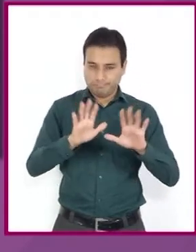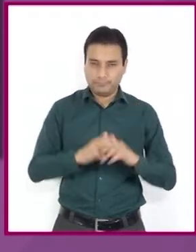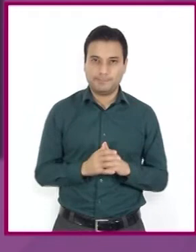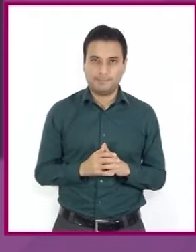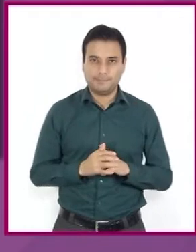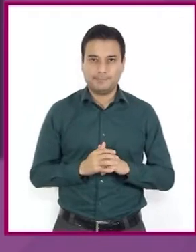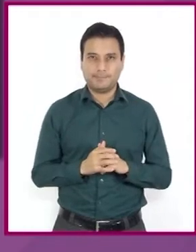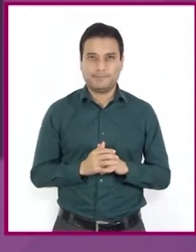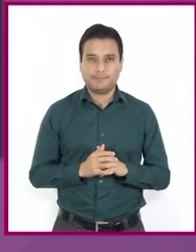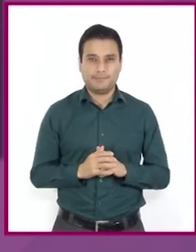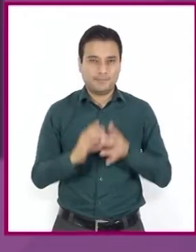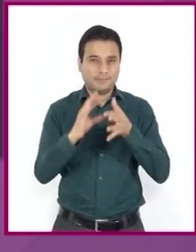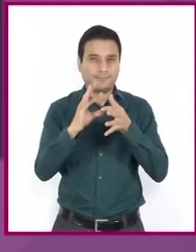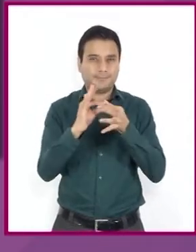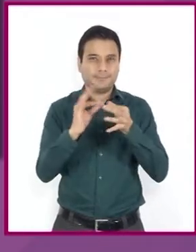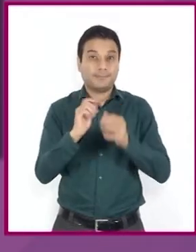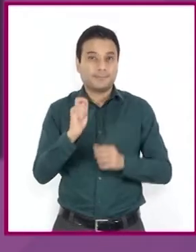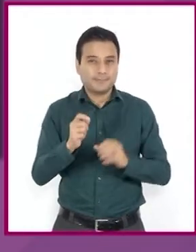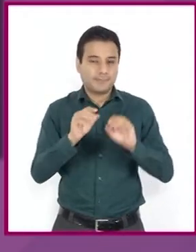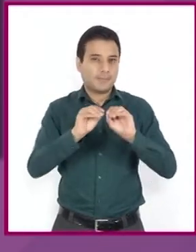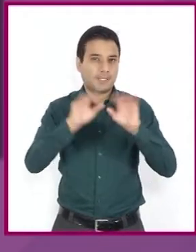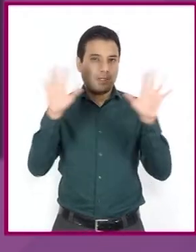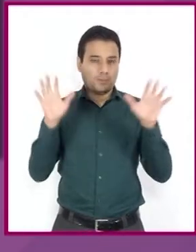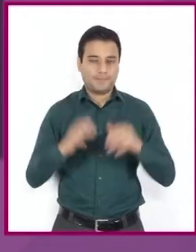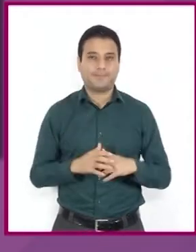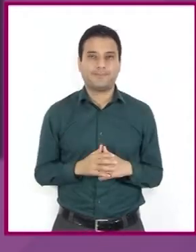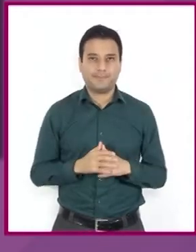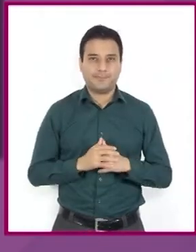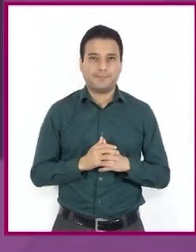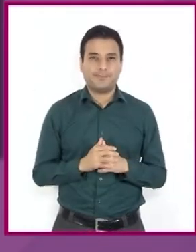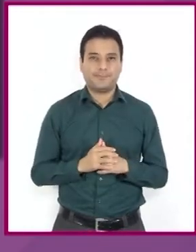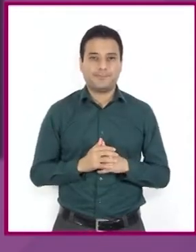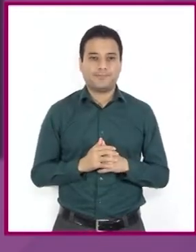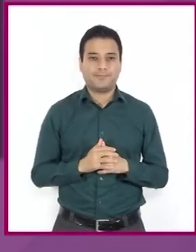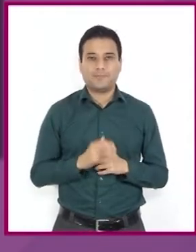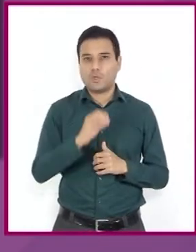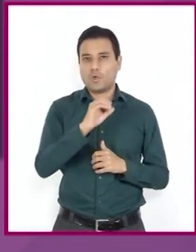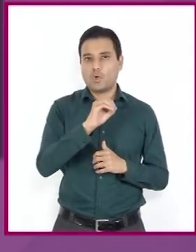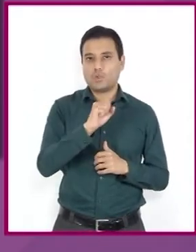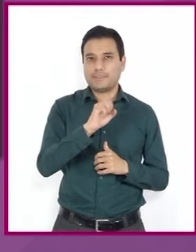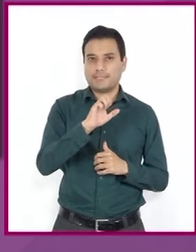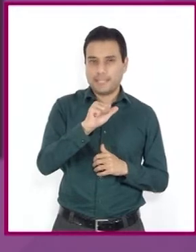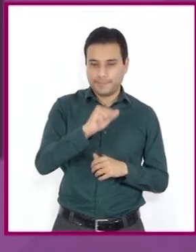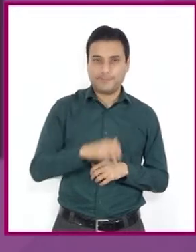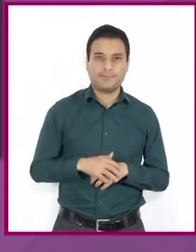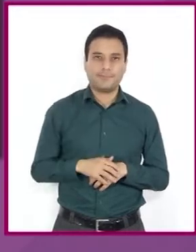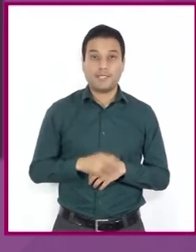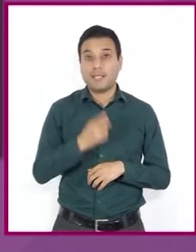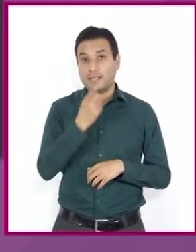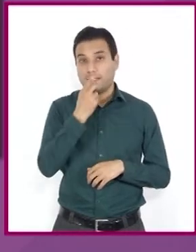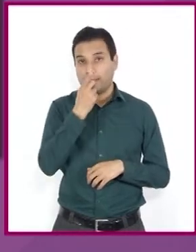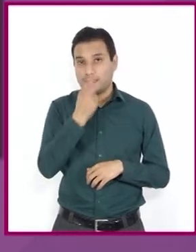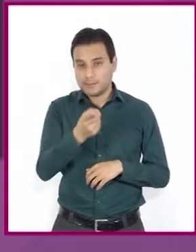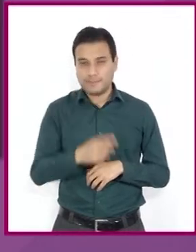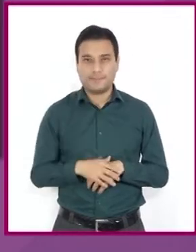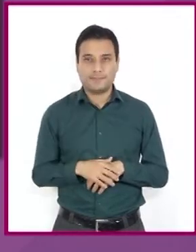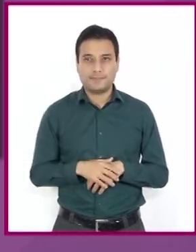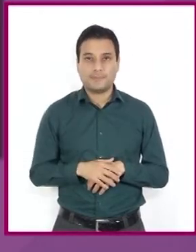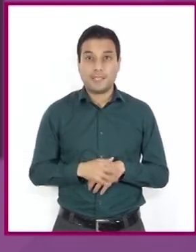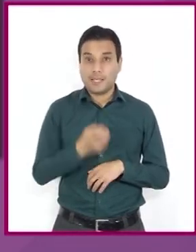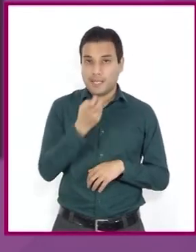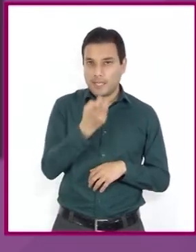Explicativos, indican aclaración. O sea, es decir, esto